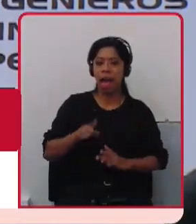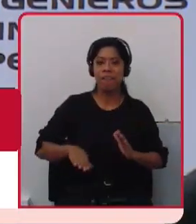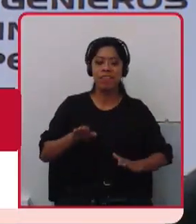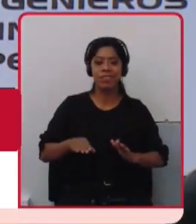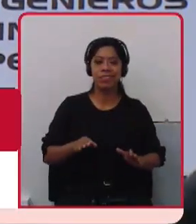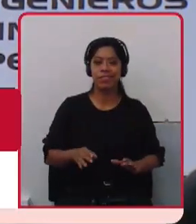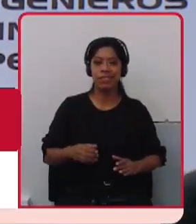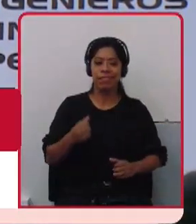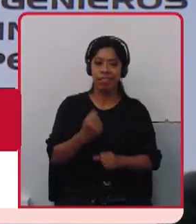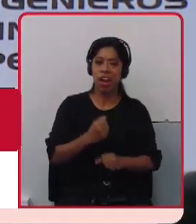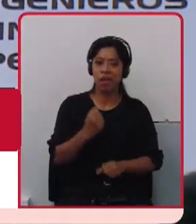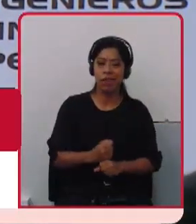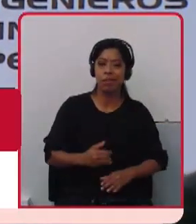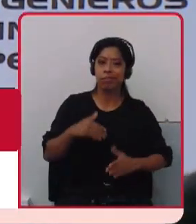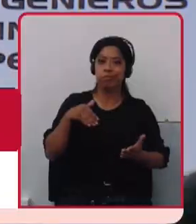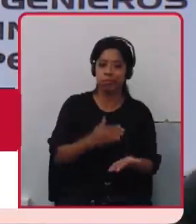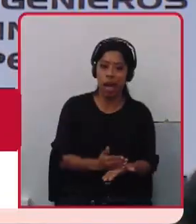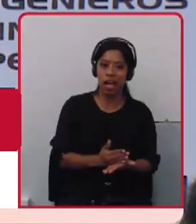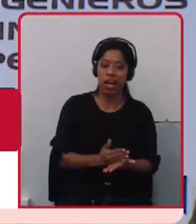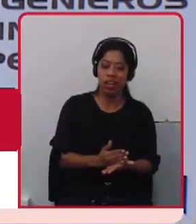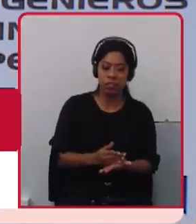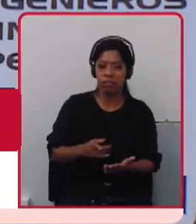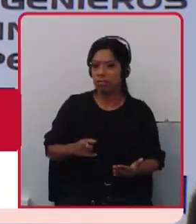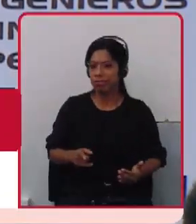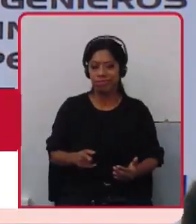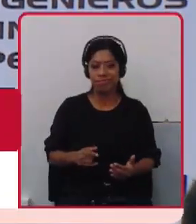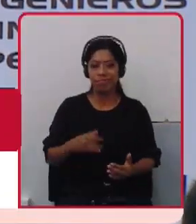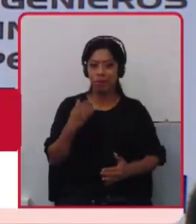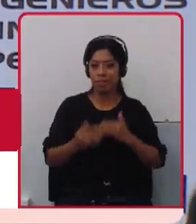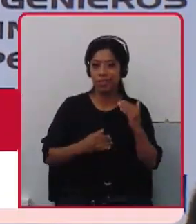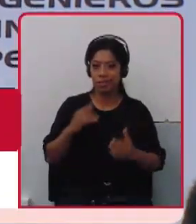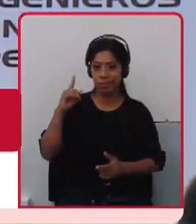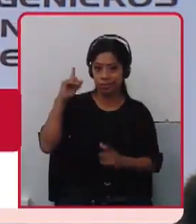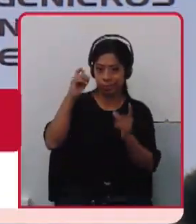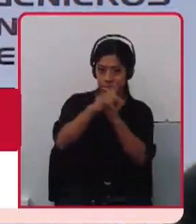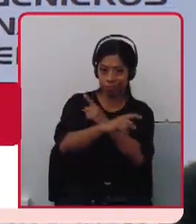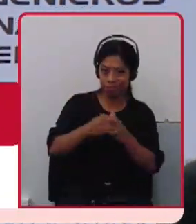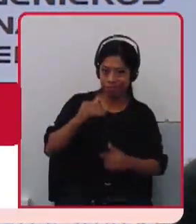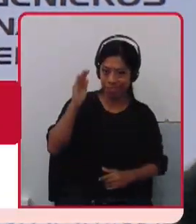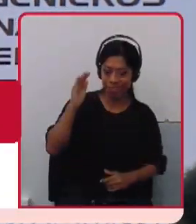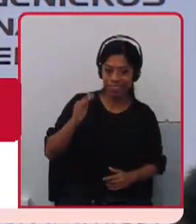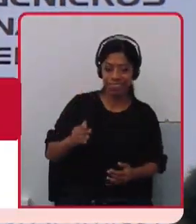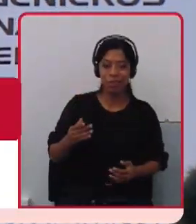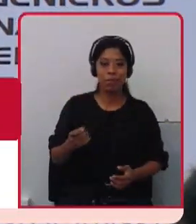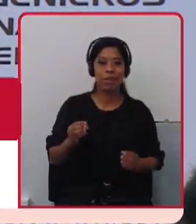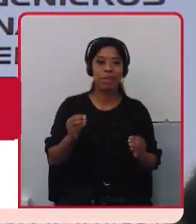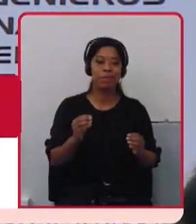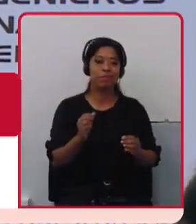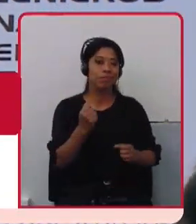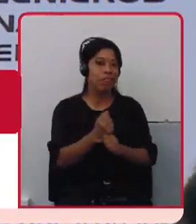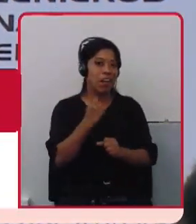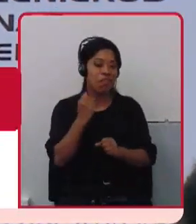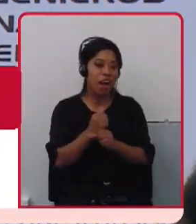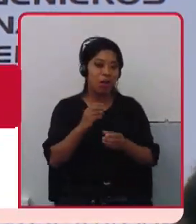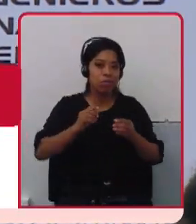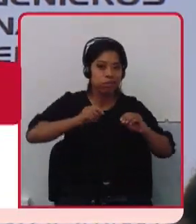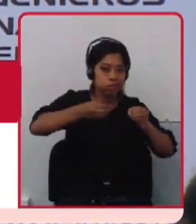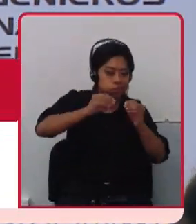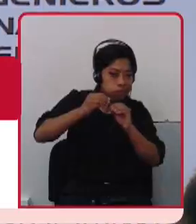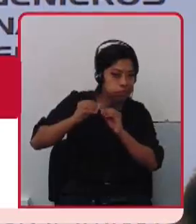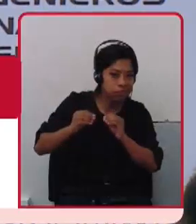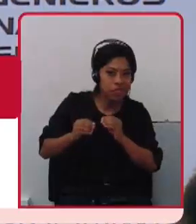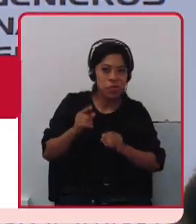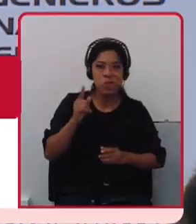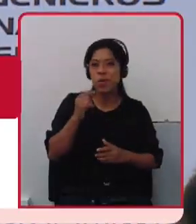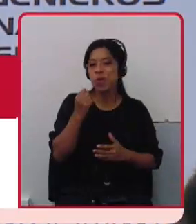uno de los procesos más complicados, lo que es mantenimiento, porque implican una